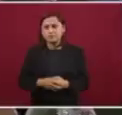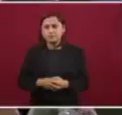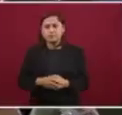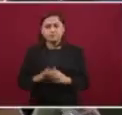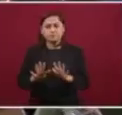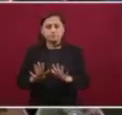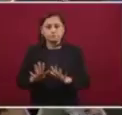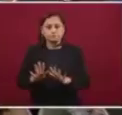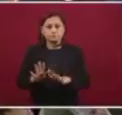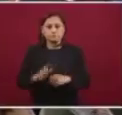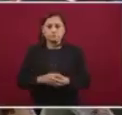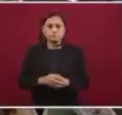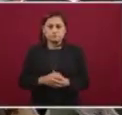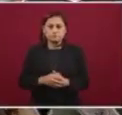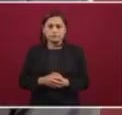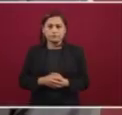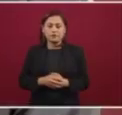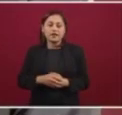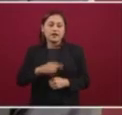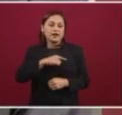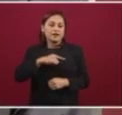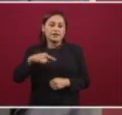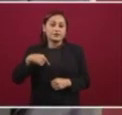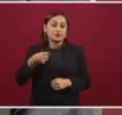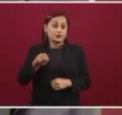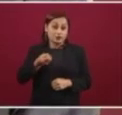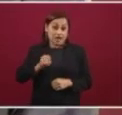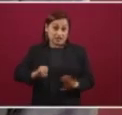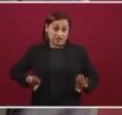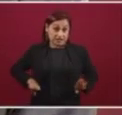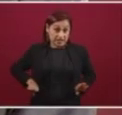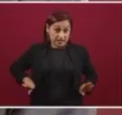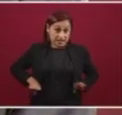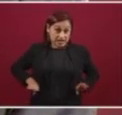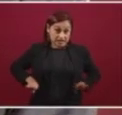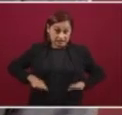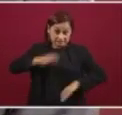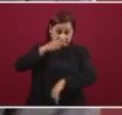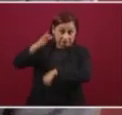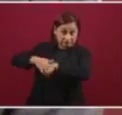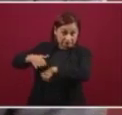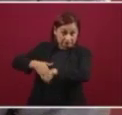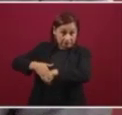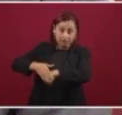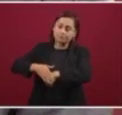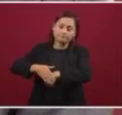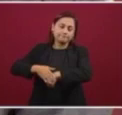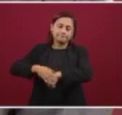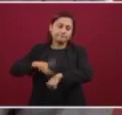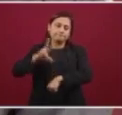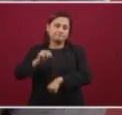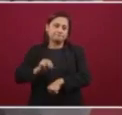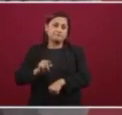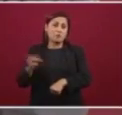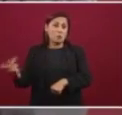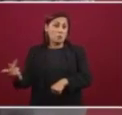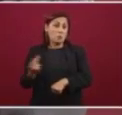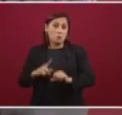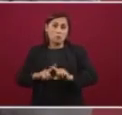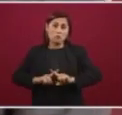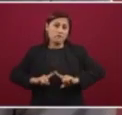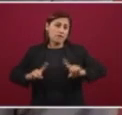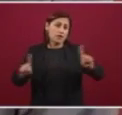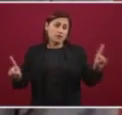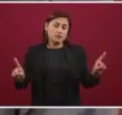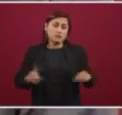nosotros tenemos esas prácticas. No somos como ellos, así de sencillo,